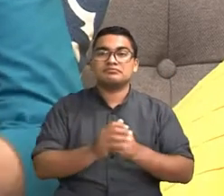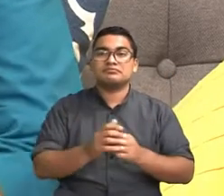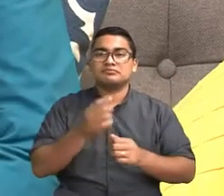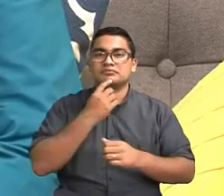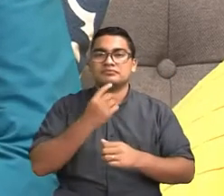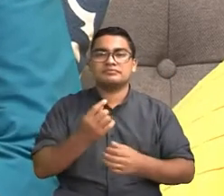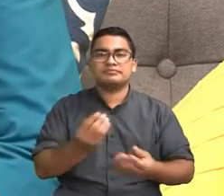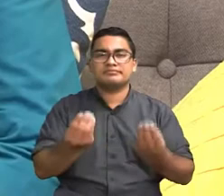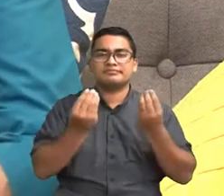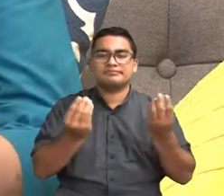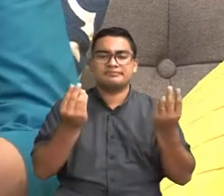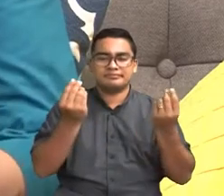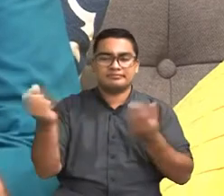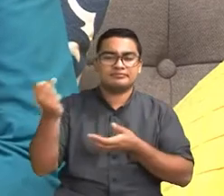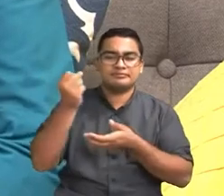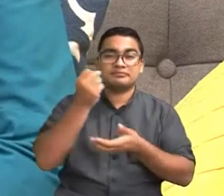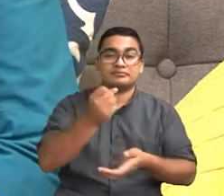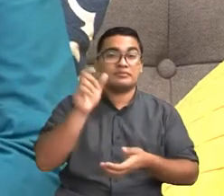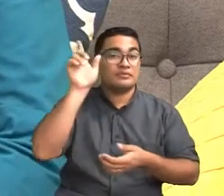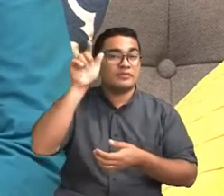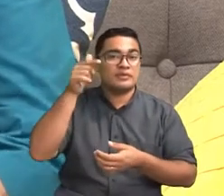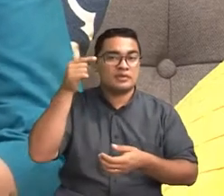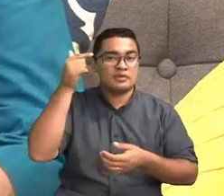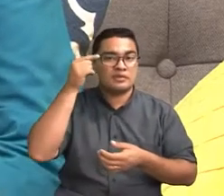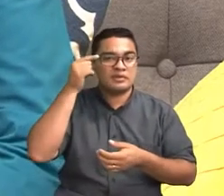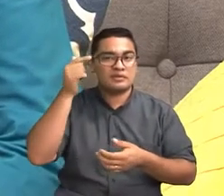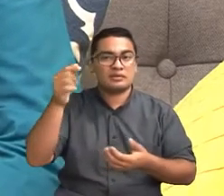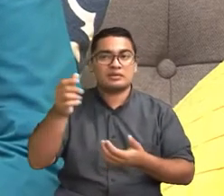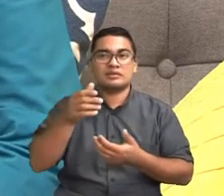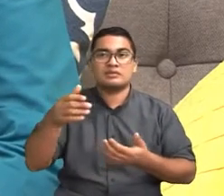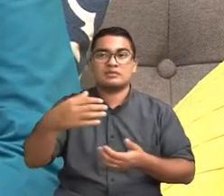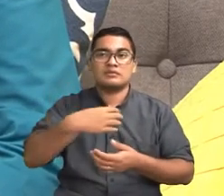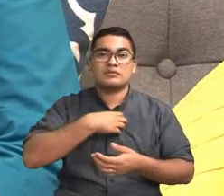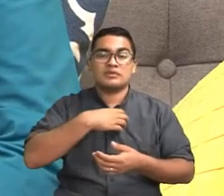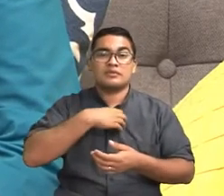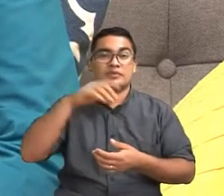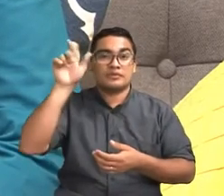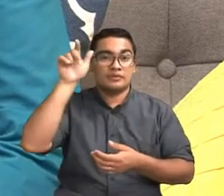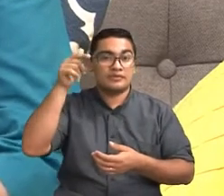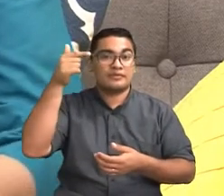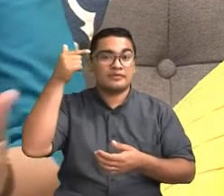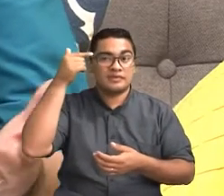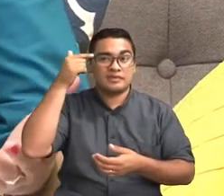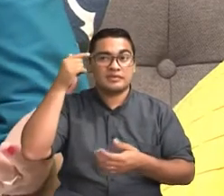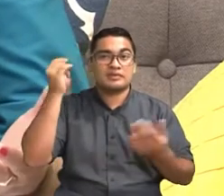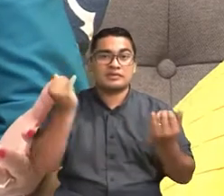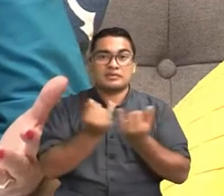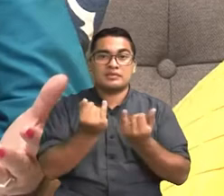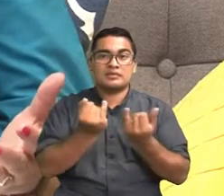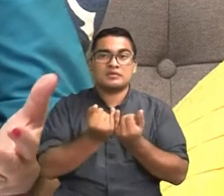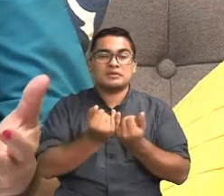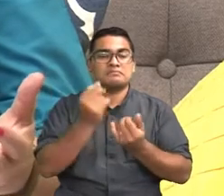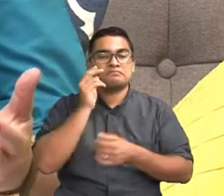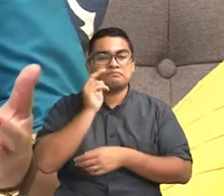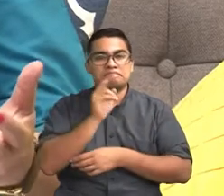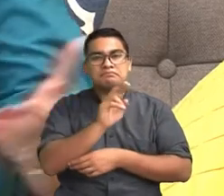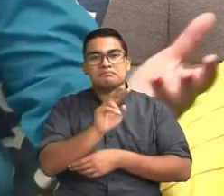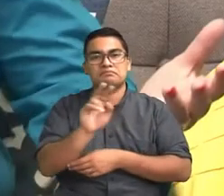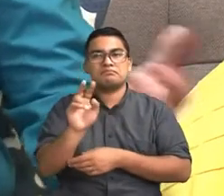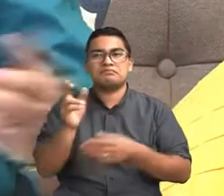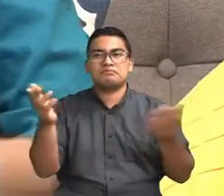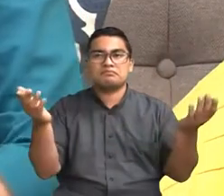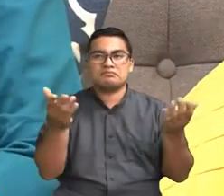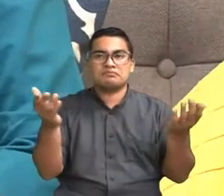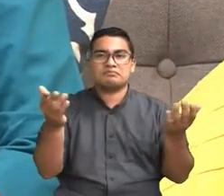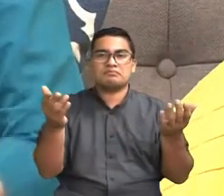digamos, mucha inversión por parte de nuestro gobierno a nivel central, a nivel local, y nosotros vemos al municipio